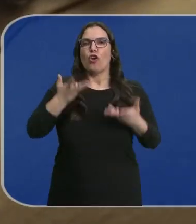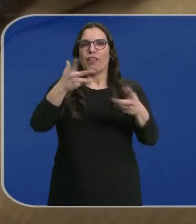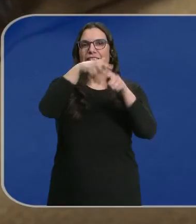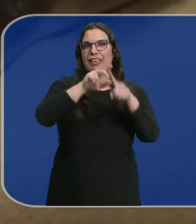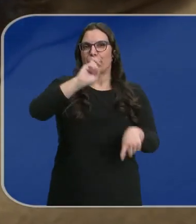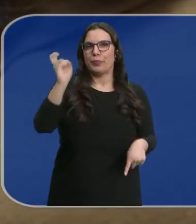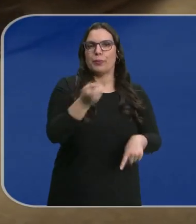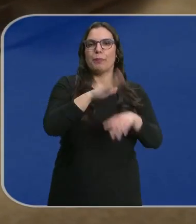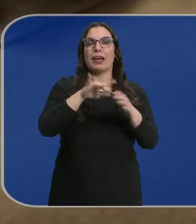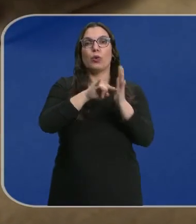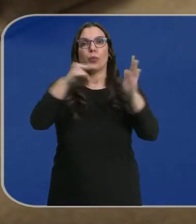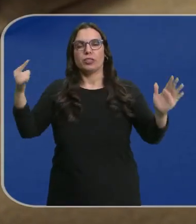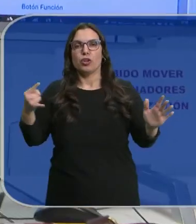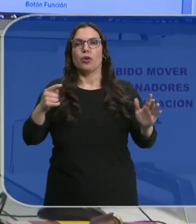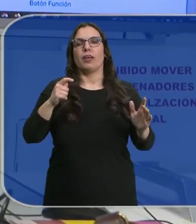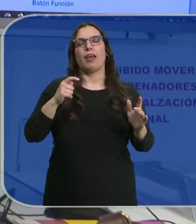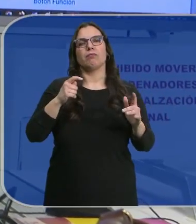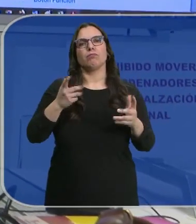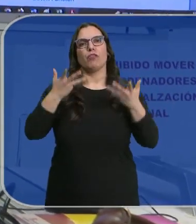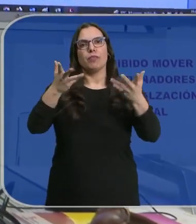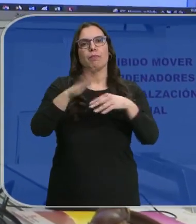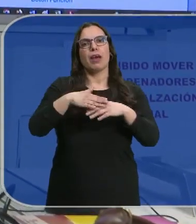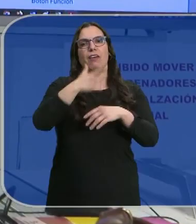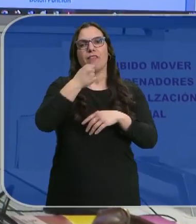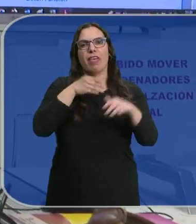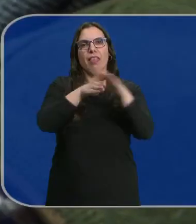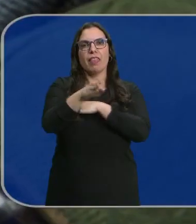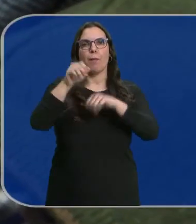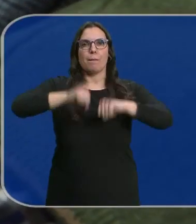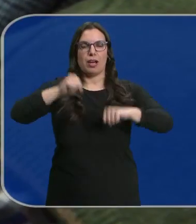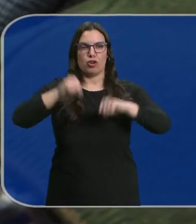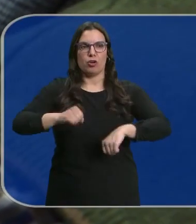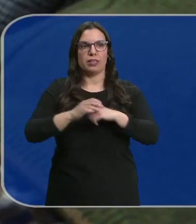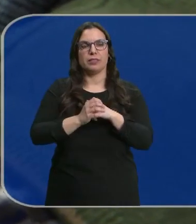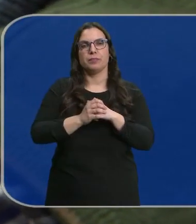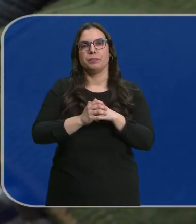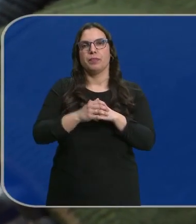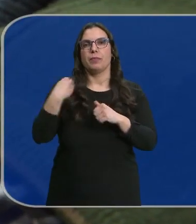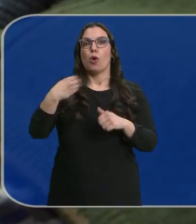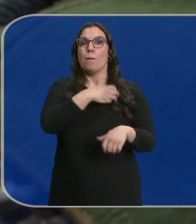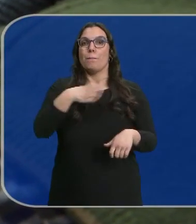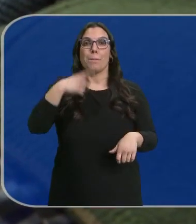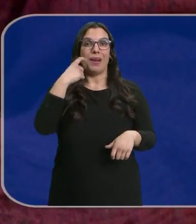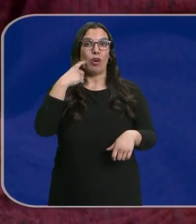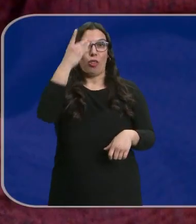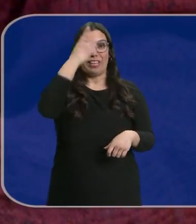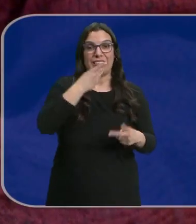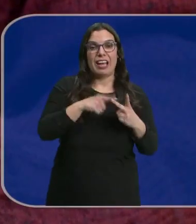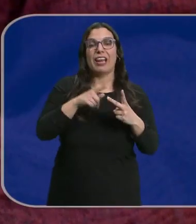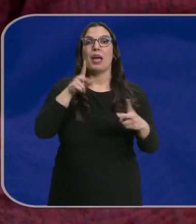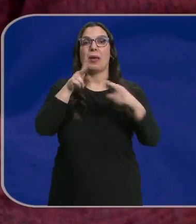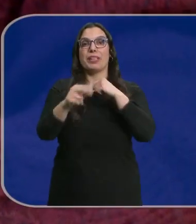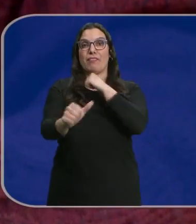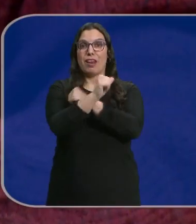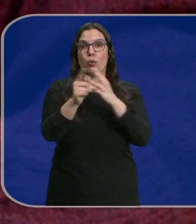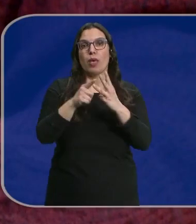las nuevas tecnologías, sobre todo a personas mayores. Tamaño y estilo de fuente. Hay de banca digital, de cómo evitar fraudes en Internet o